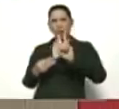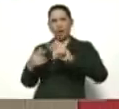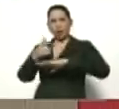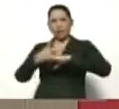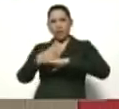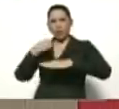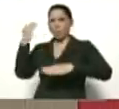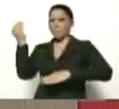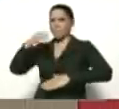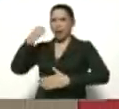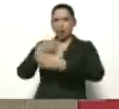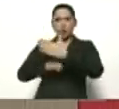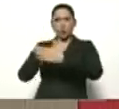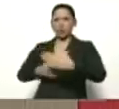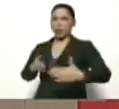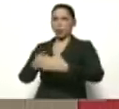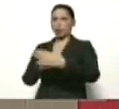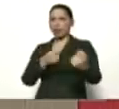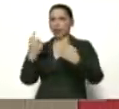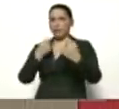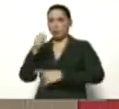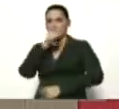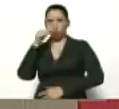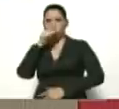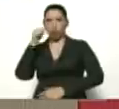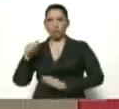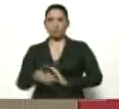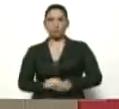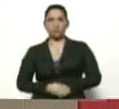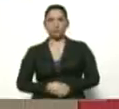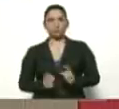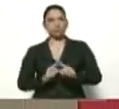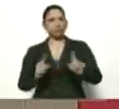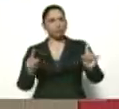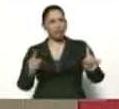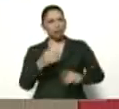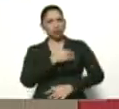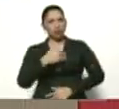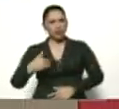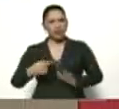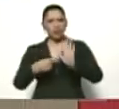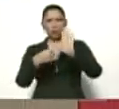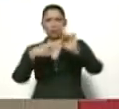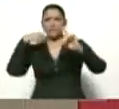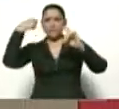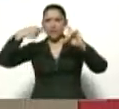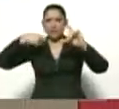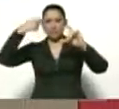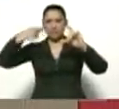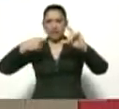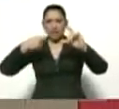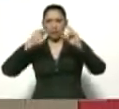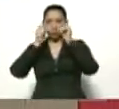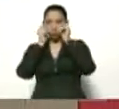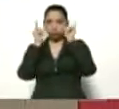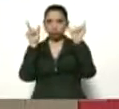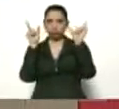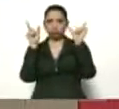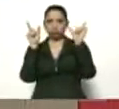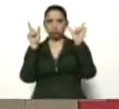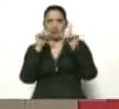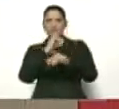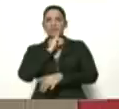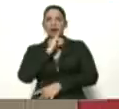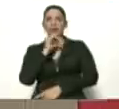contra el tráfico de drogas pero yo quisiera mostrarle un vídeo asombroso de